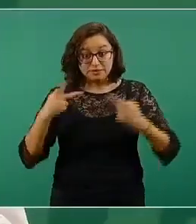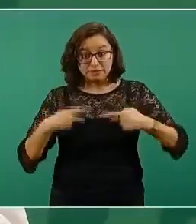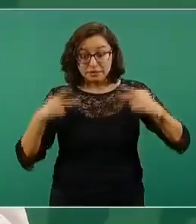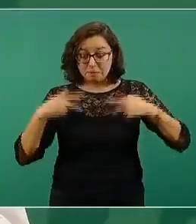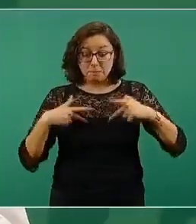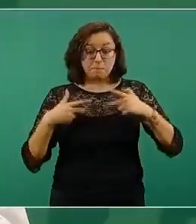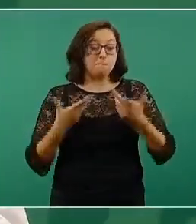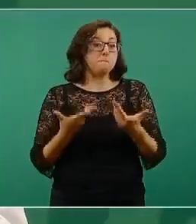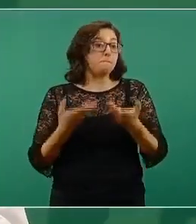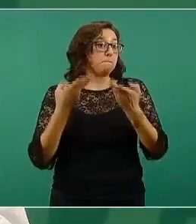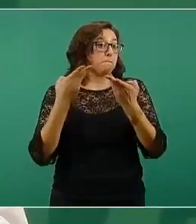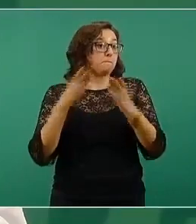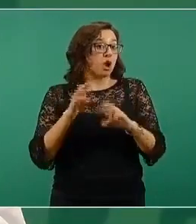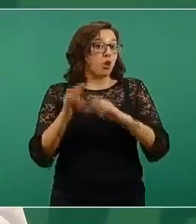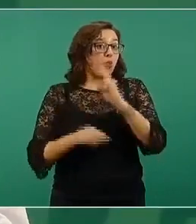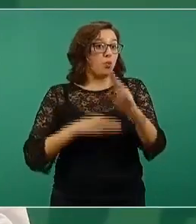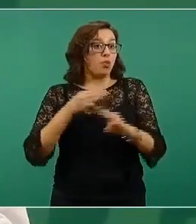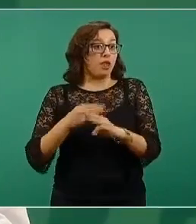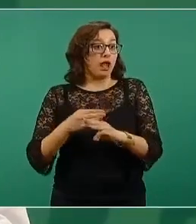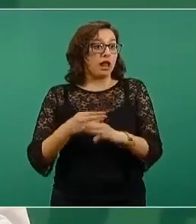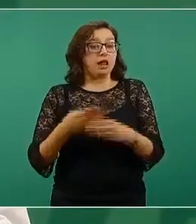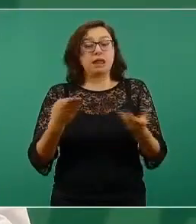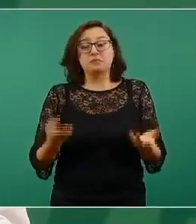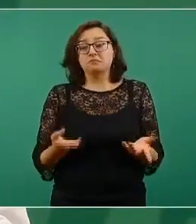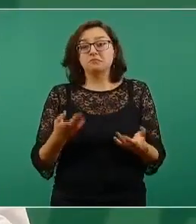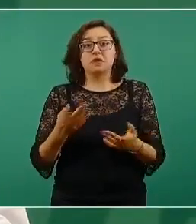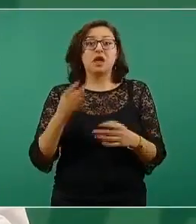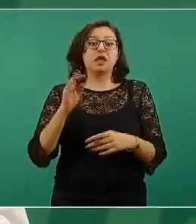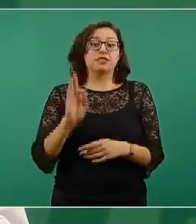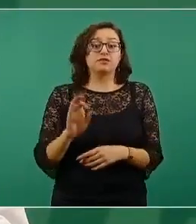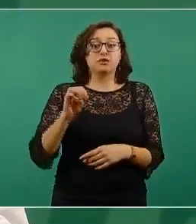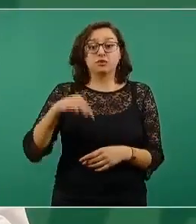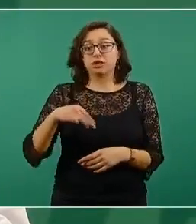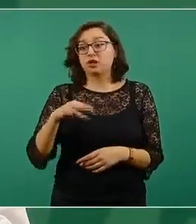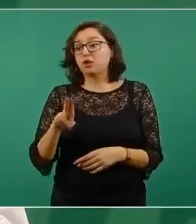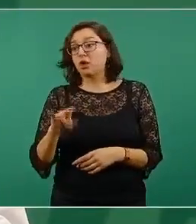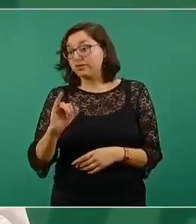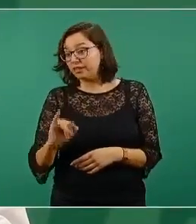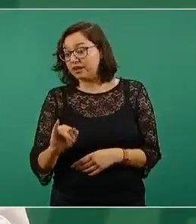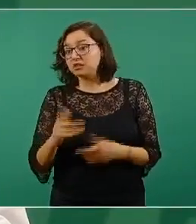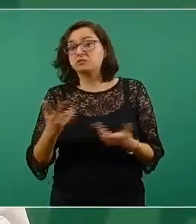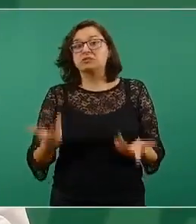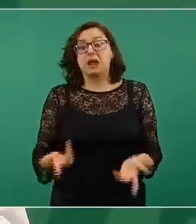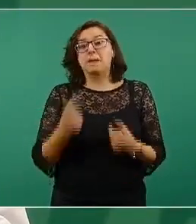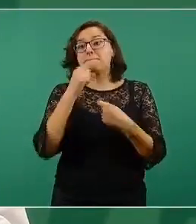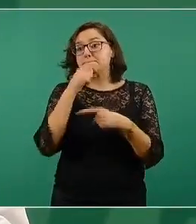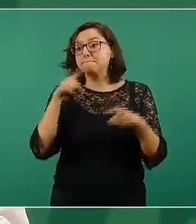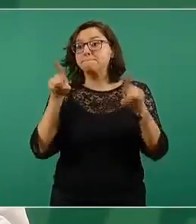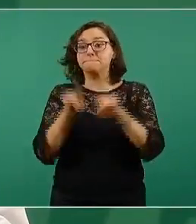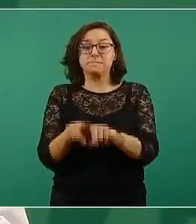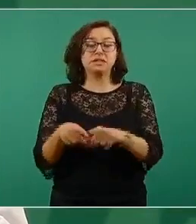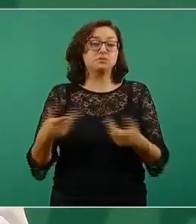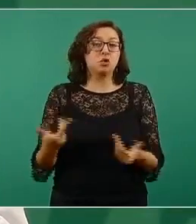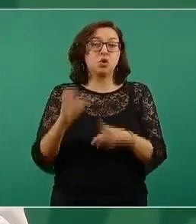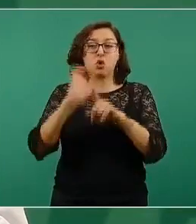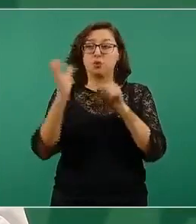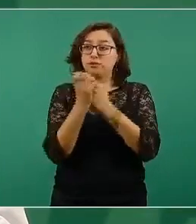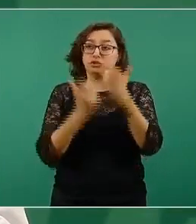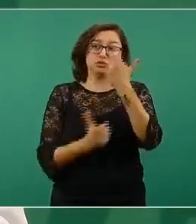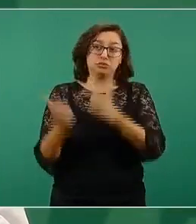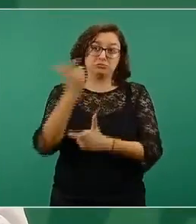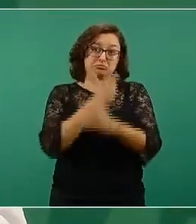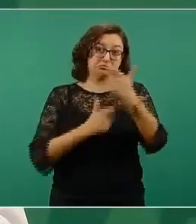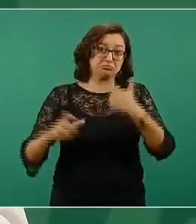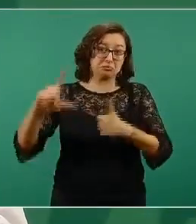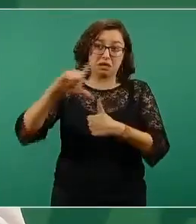del Banco Interamericano de Desarrollo, del Fondo Monetario Internacional, de la Comisión Económica para América Latina, de la Organización de